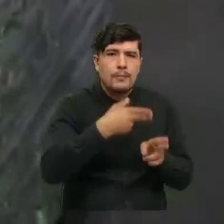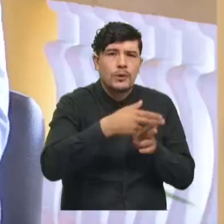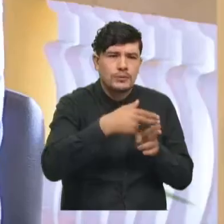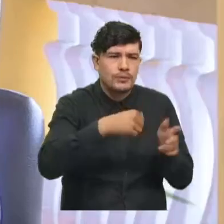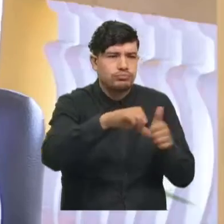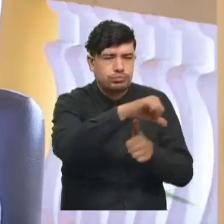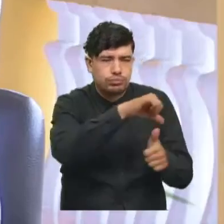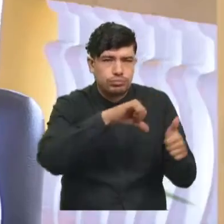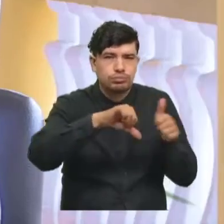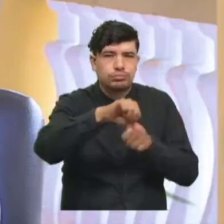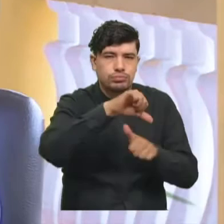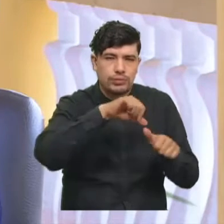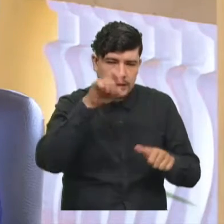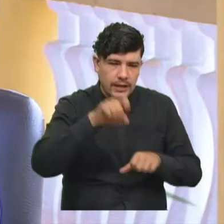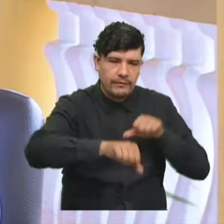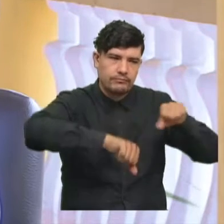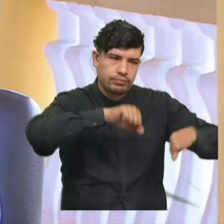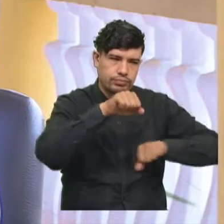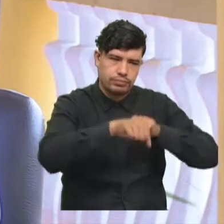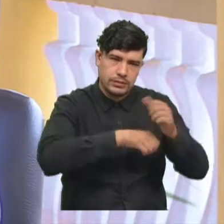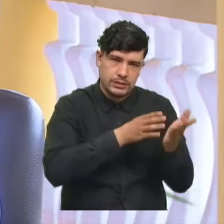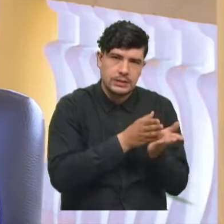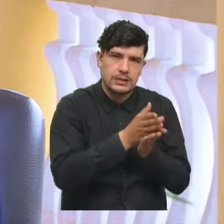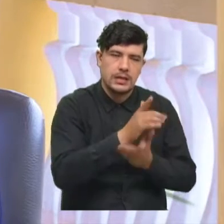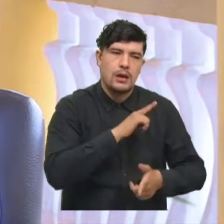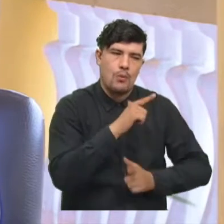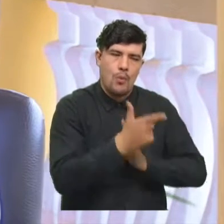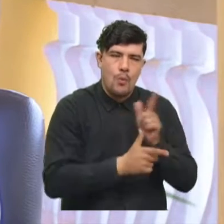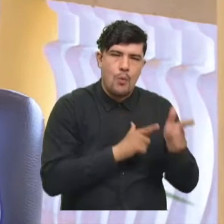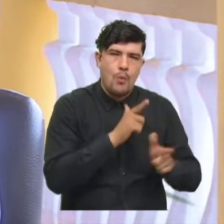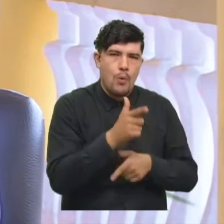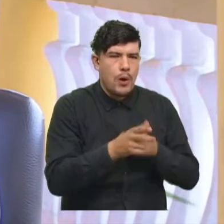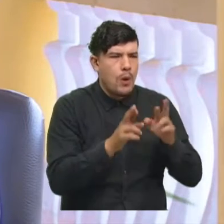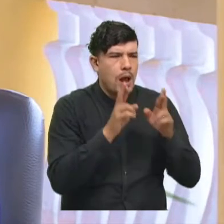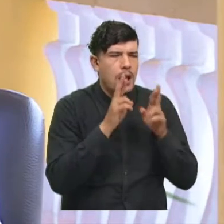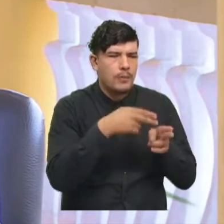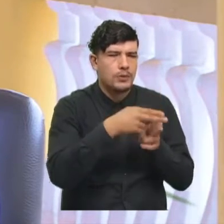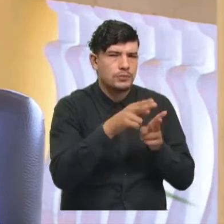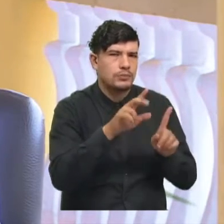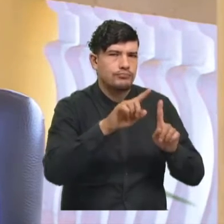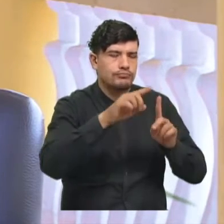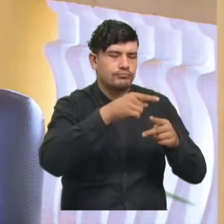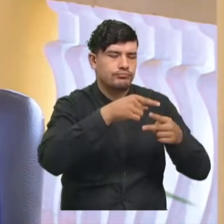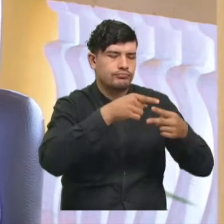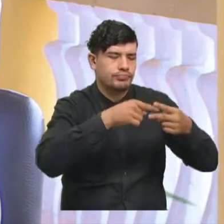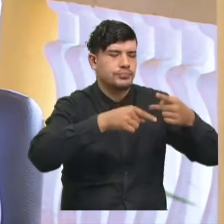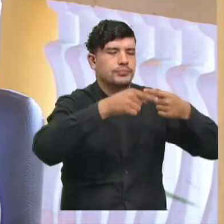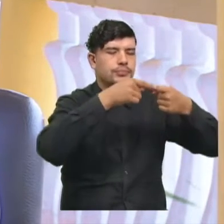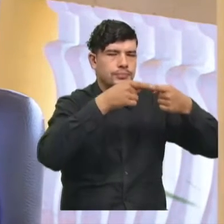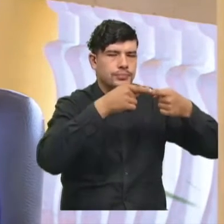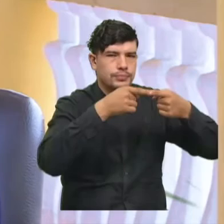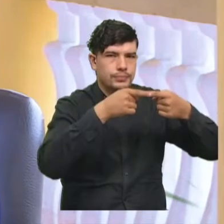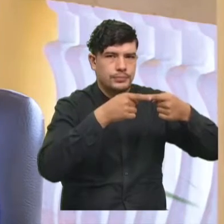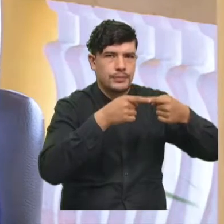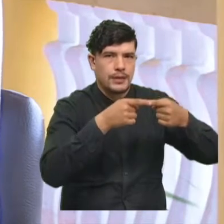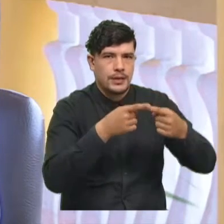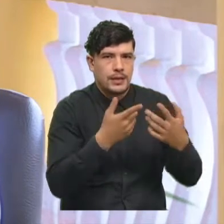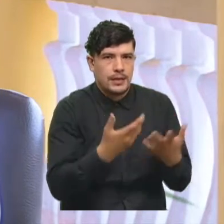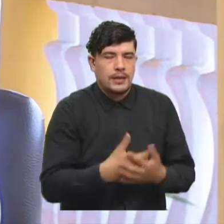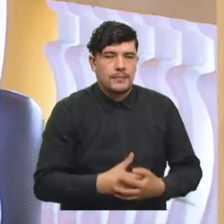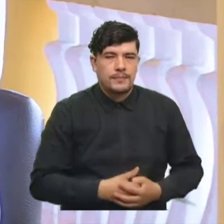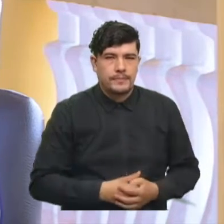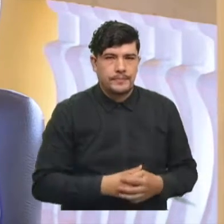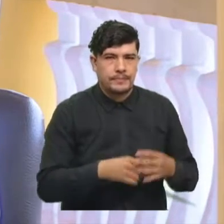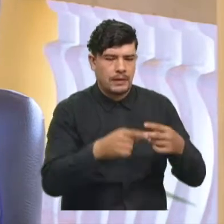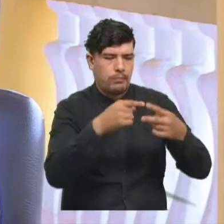hay que seguir pedaleando y yo creo que esperamos que vamos por buen camino lo más importante no es no dejarnos mentadas